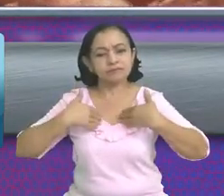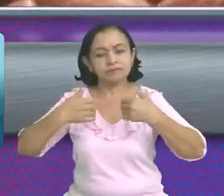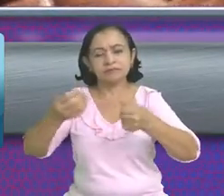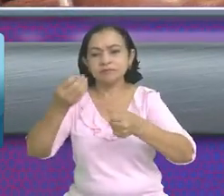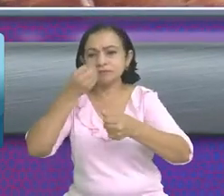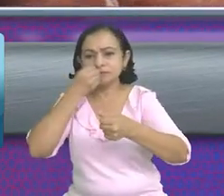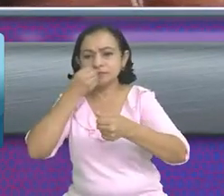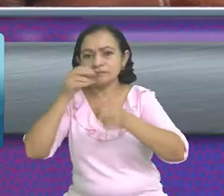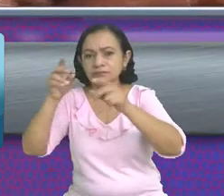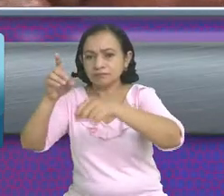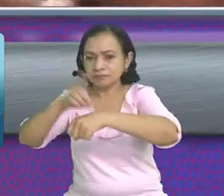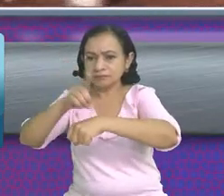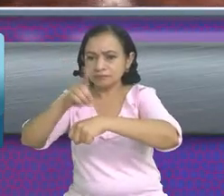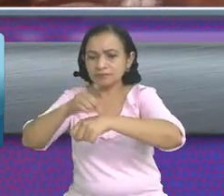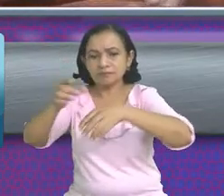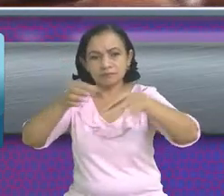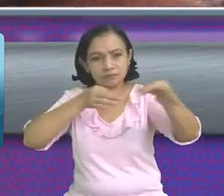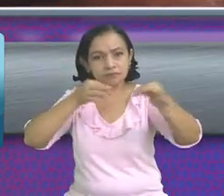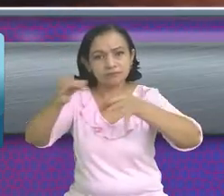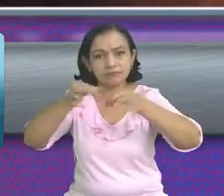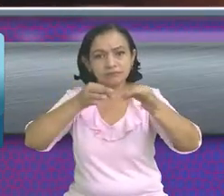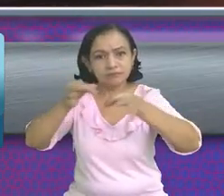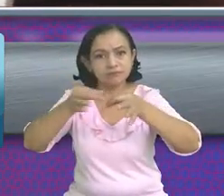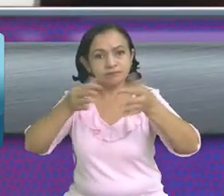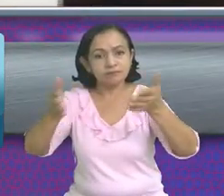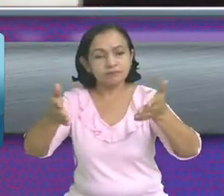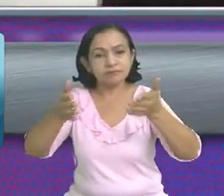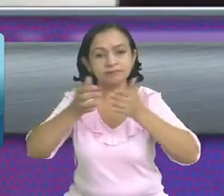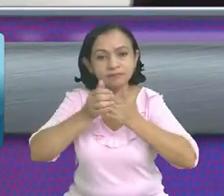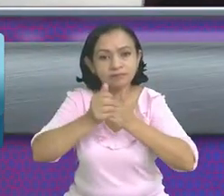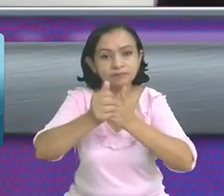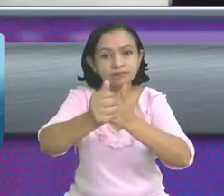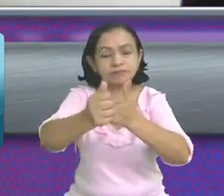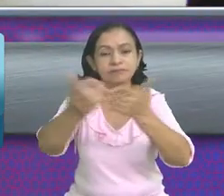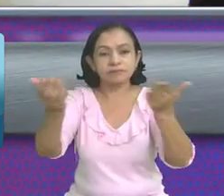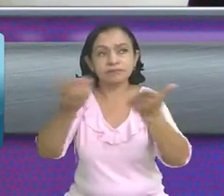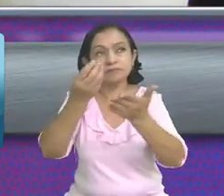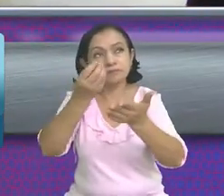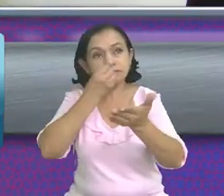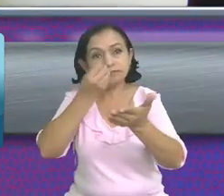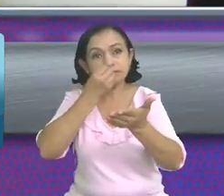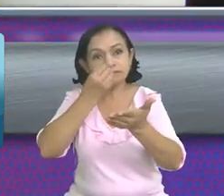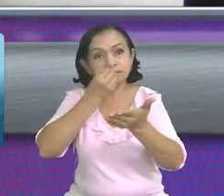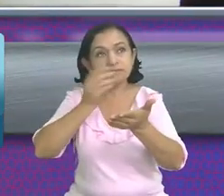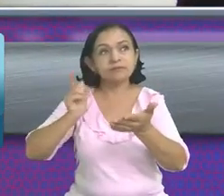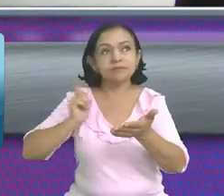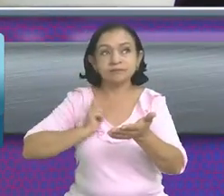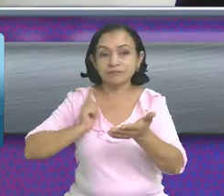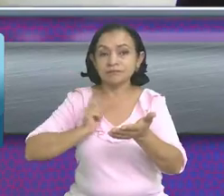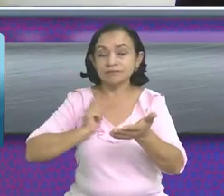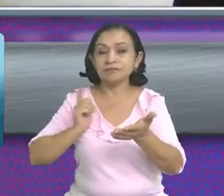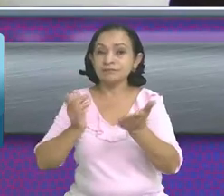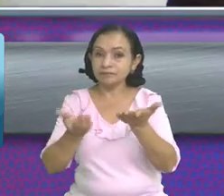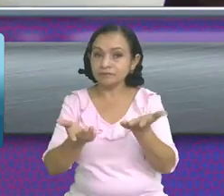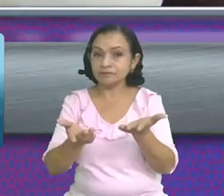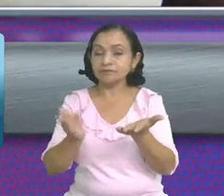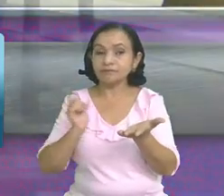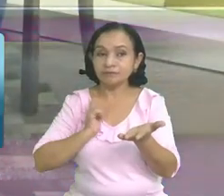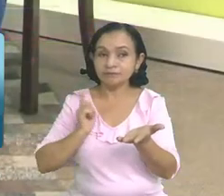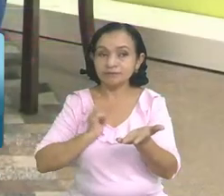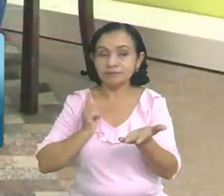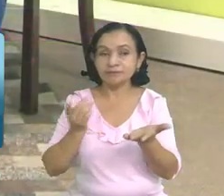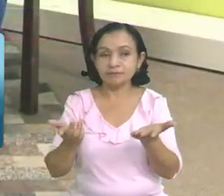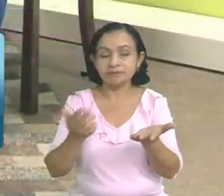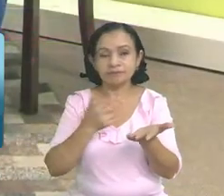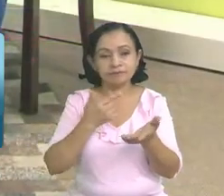nutricionistas, en donde también le pueden brindar una guía de cómo comer con lo que tenemos. Claro. Con lo que tenemos. Porque no va